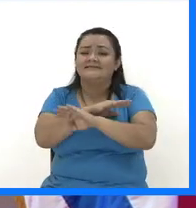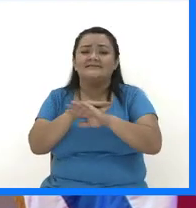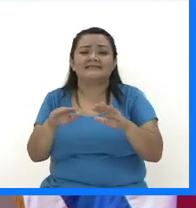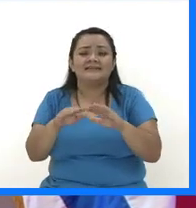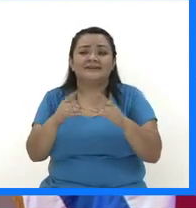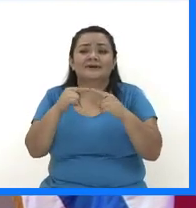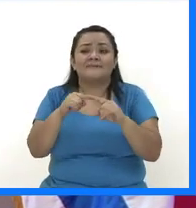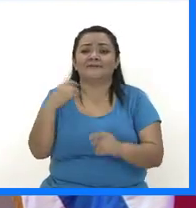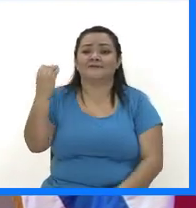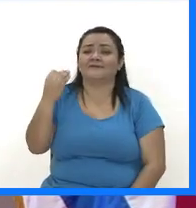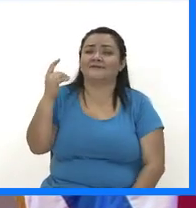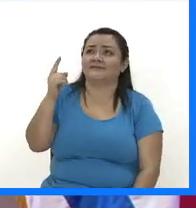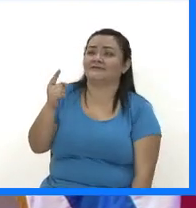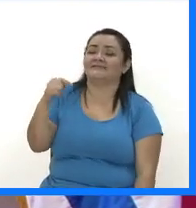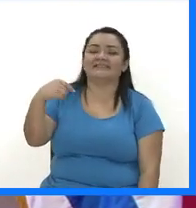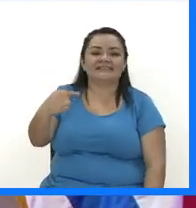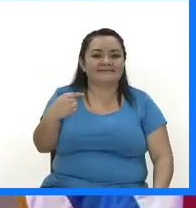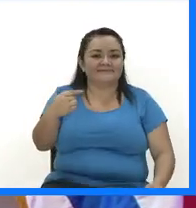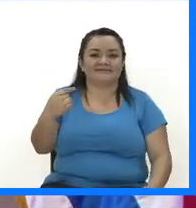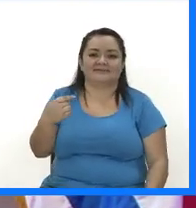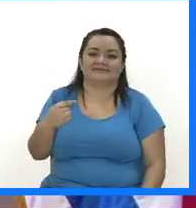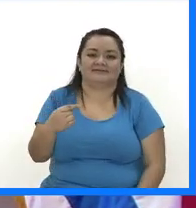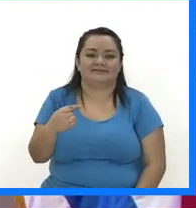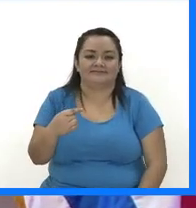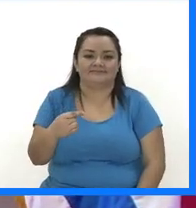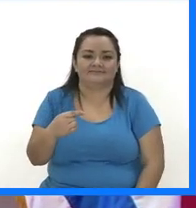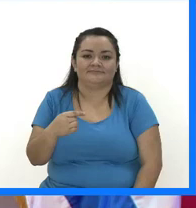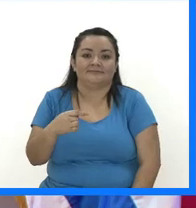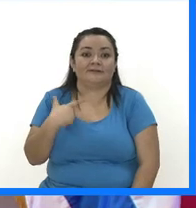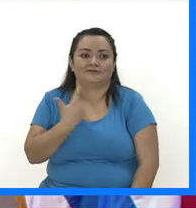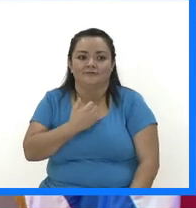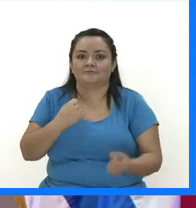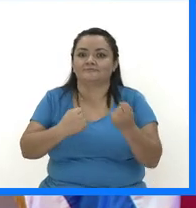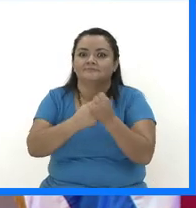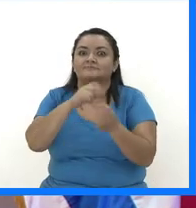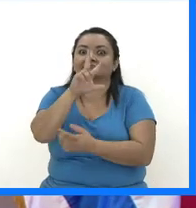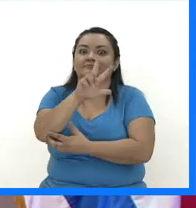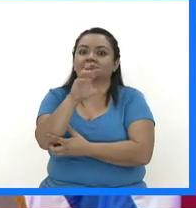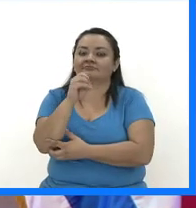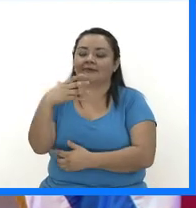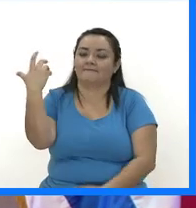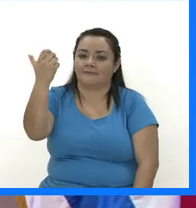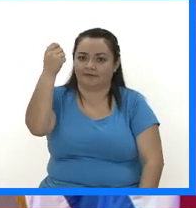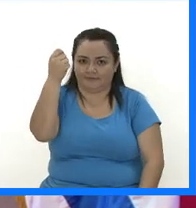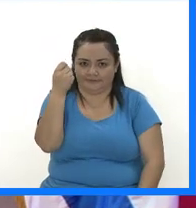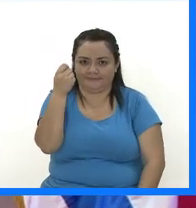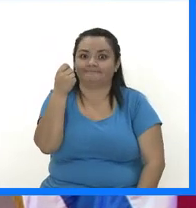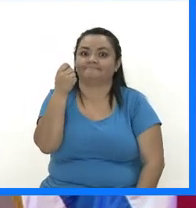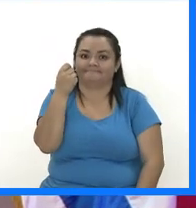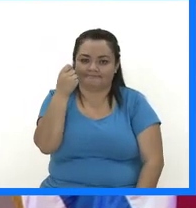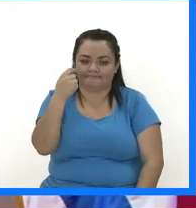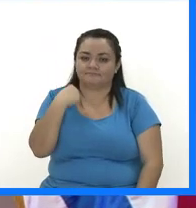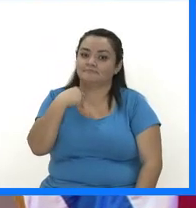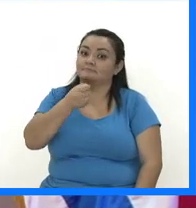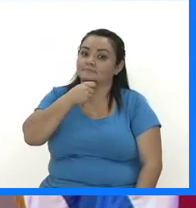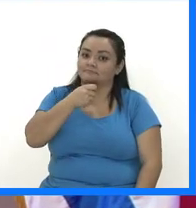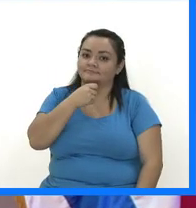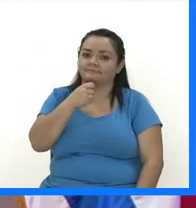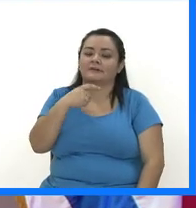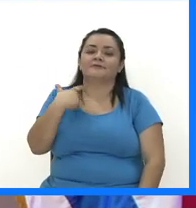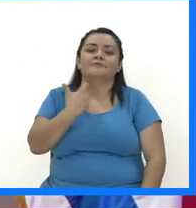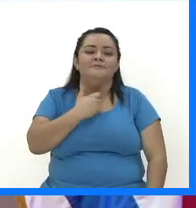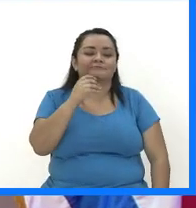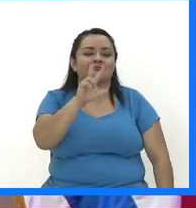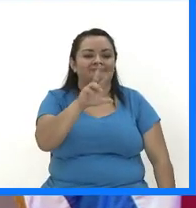fieles que dios nos manda siempre lo hacen y sabes que llevamos 30 días en victoria y te doy una noticia vamos a